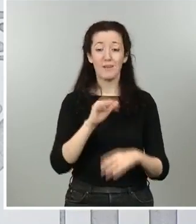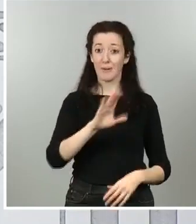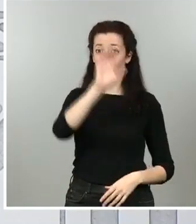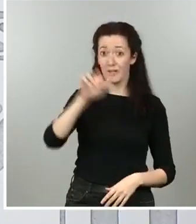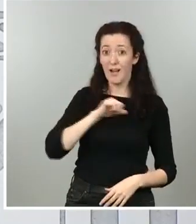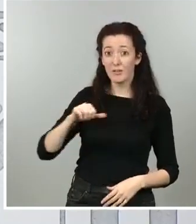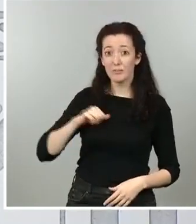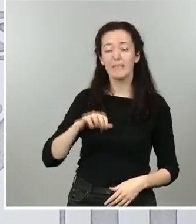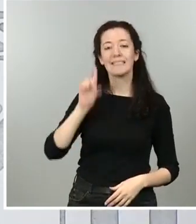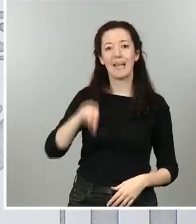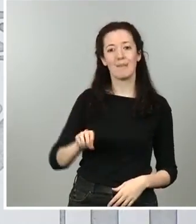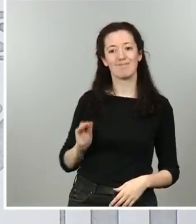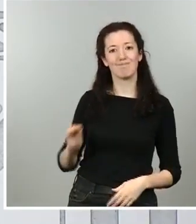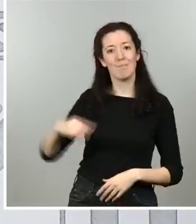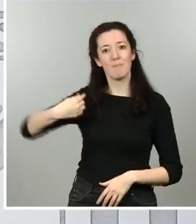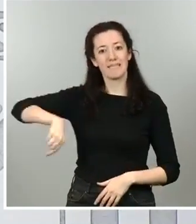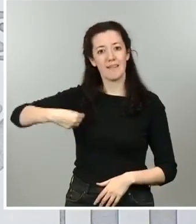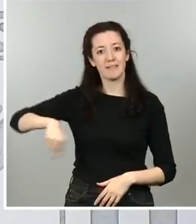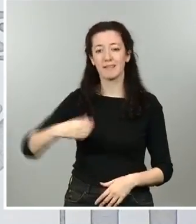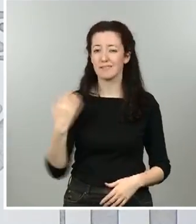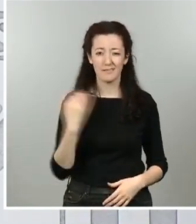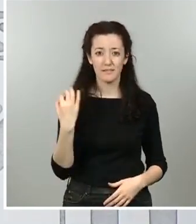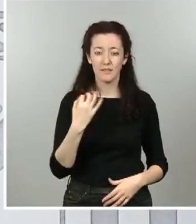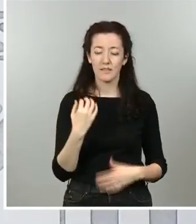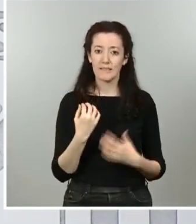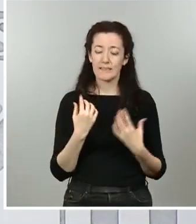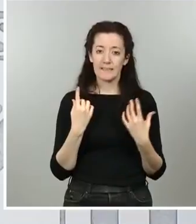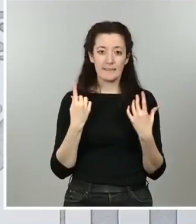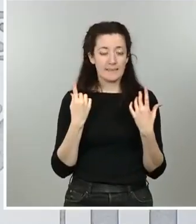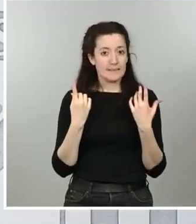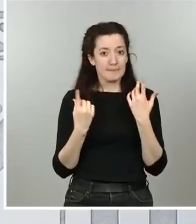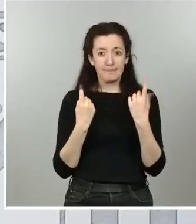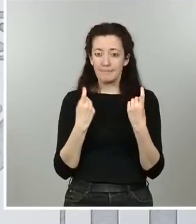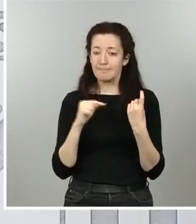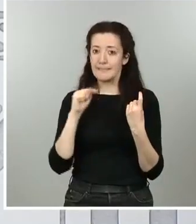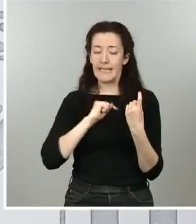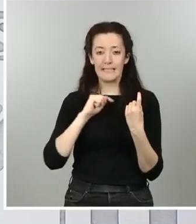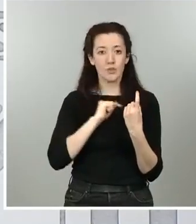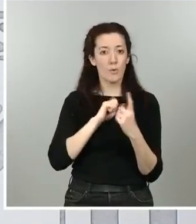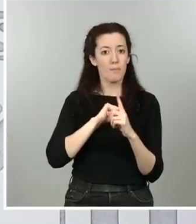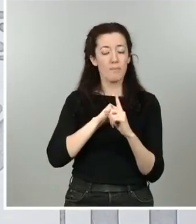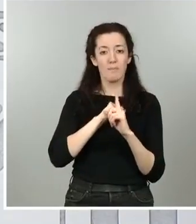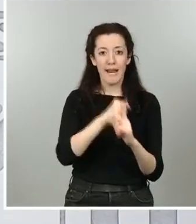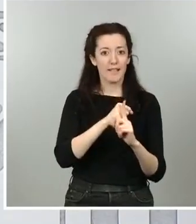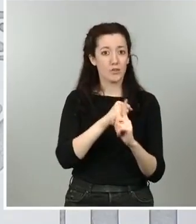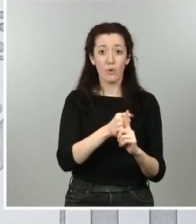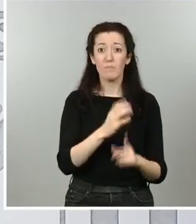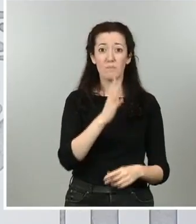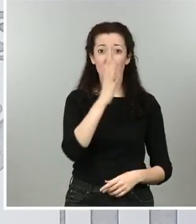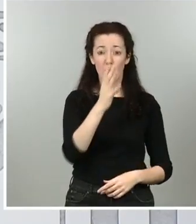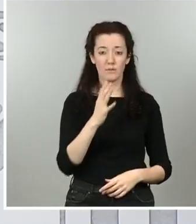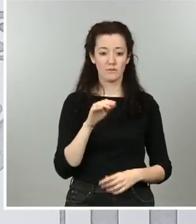la presión, la necesidad de que la emergencia sanitaria no ejerciera una presión añadida sobre